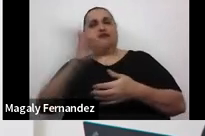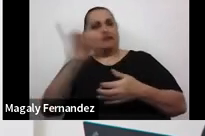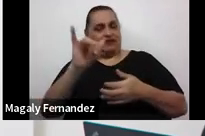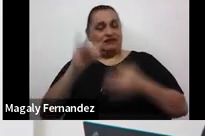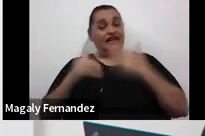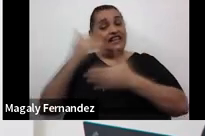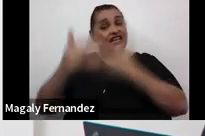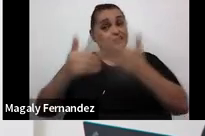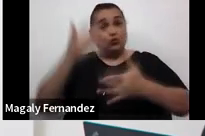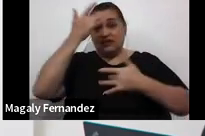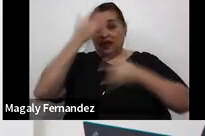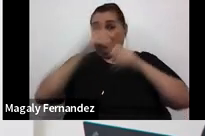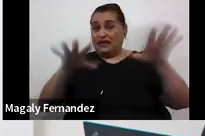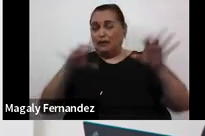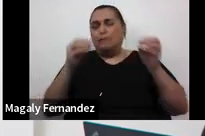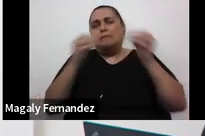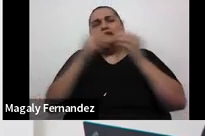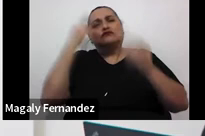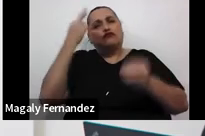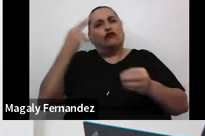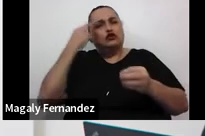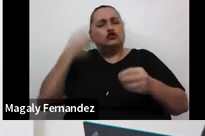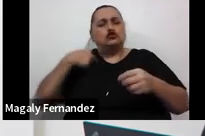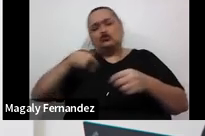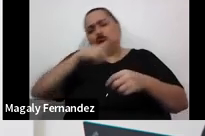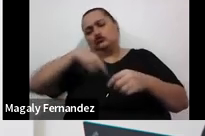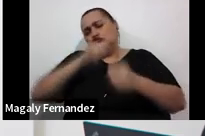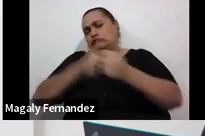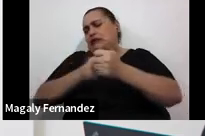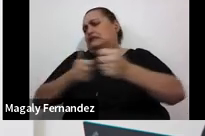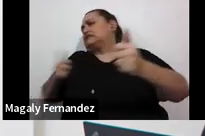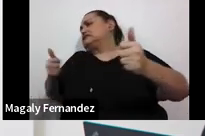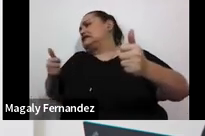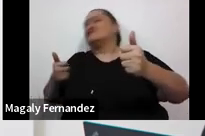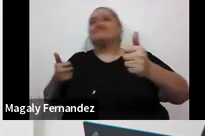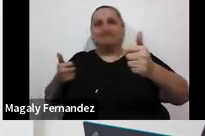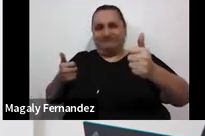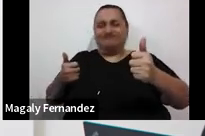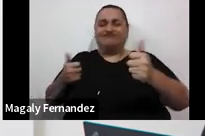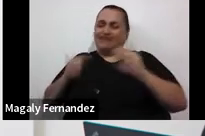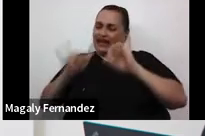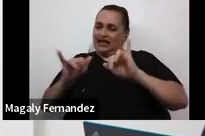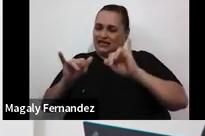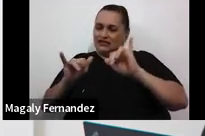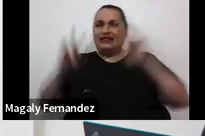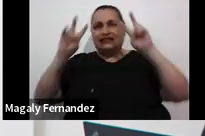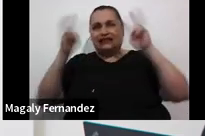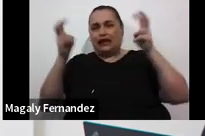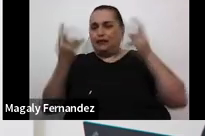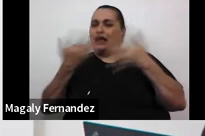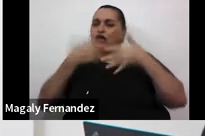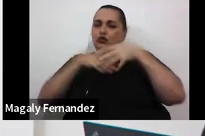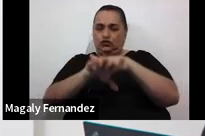de la pandemia con más razón hemos vuelto atrás en muchas cosas y una de ellas es precisamente en el de la inclusión entonces